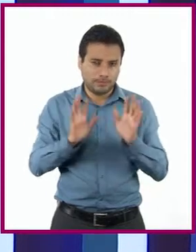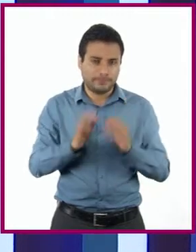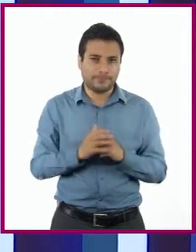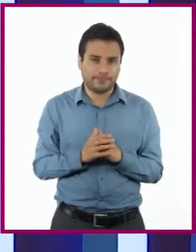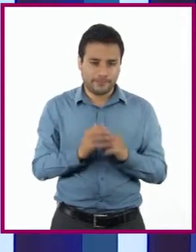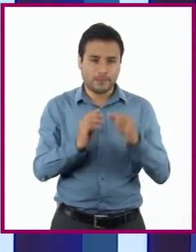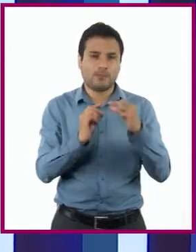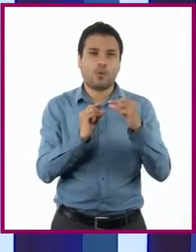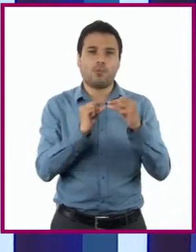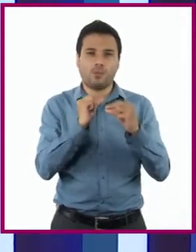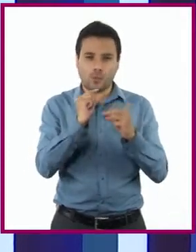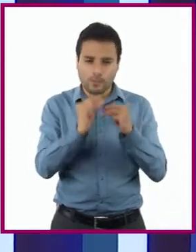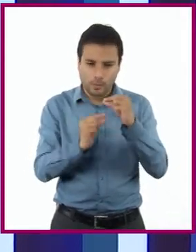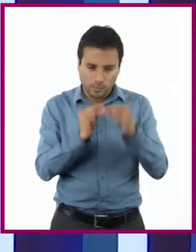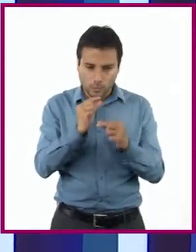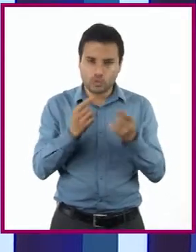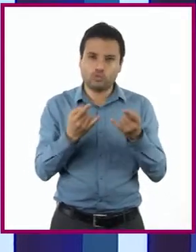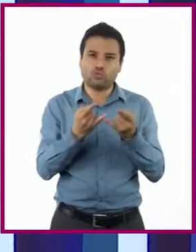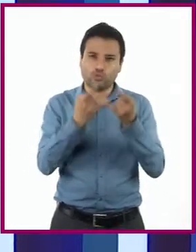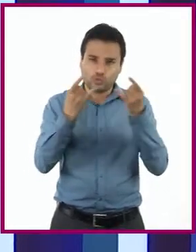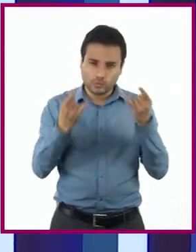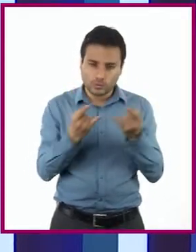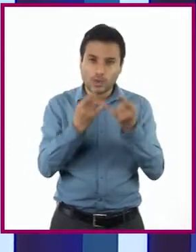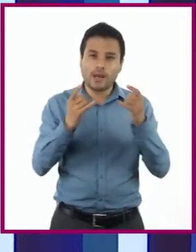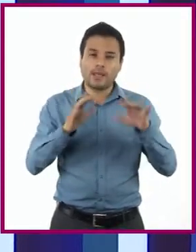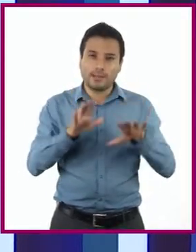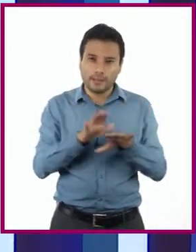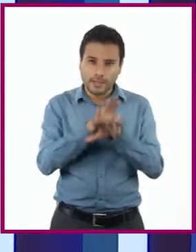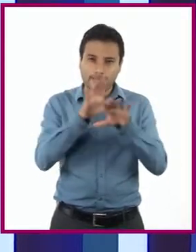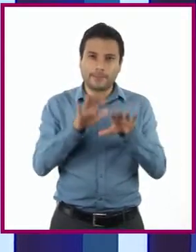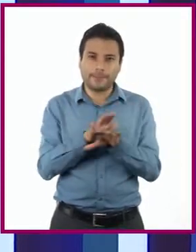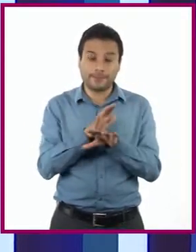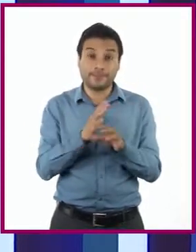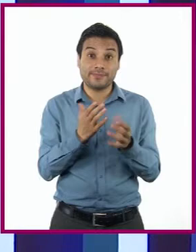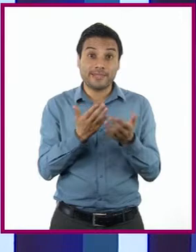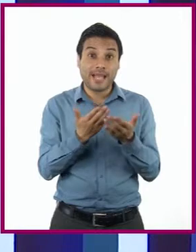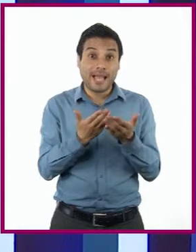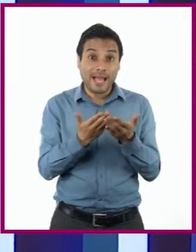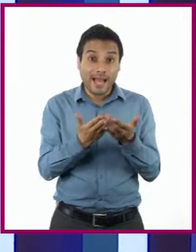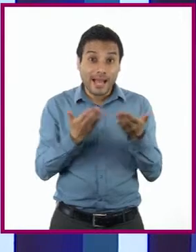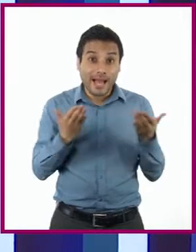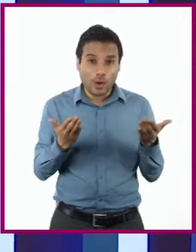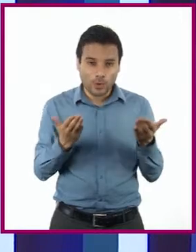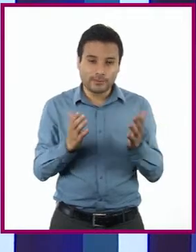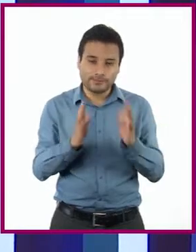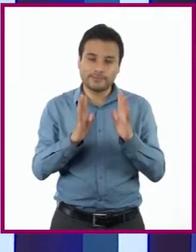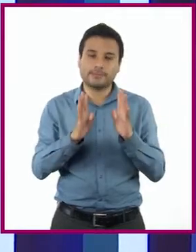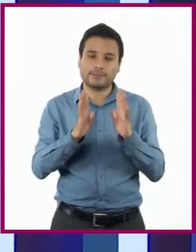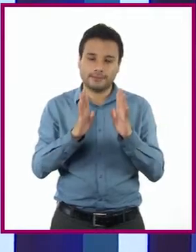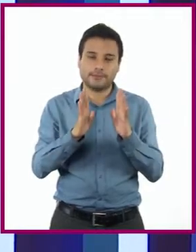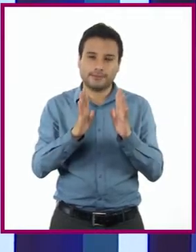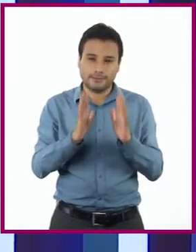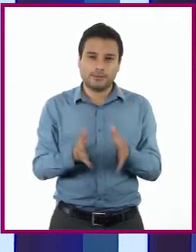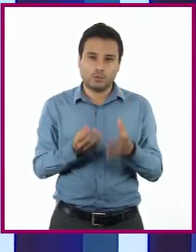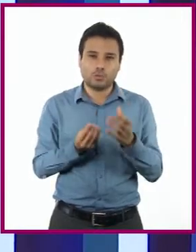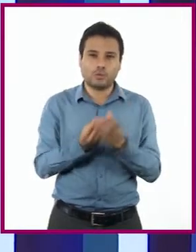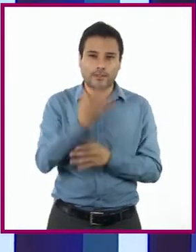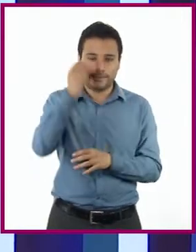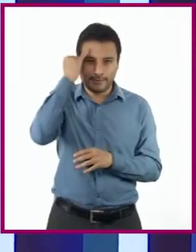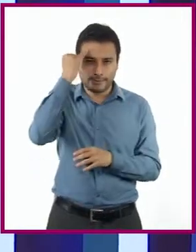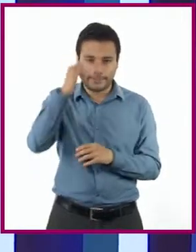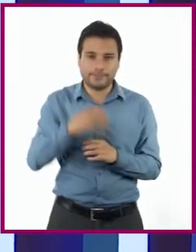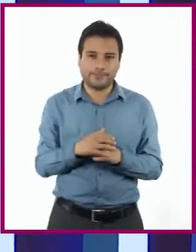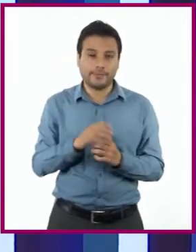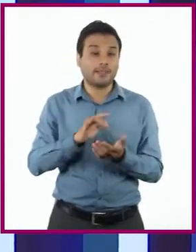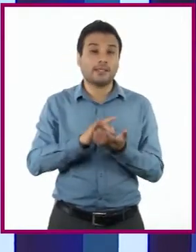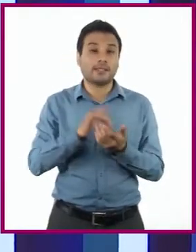ido modificando con el paso del tiempo para llegar a las nociones generalmente aceptadas y validadas por la